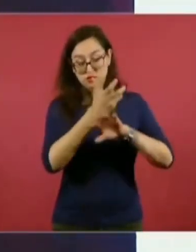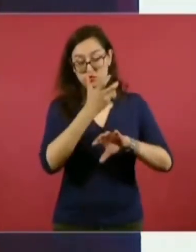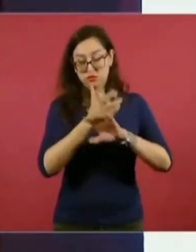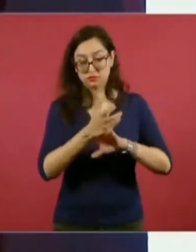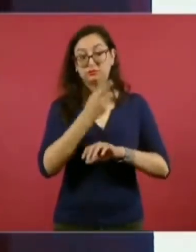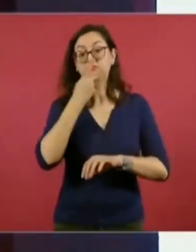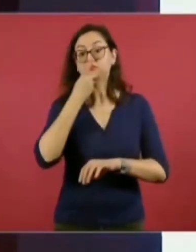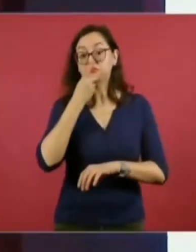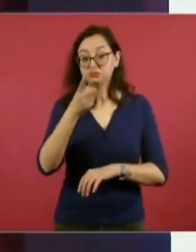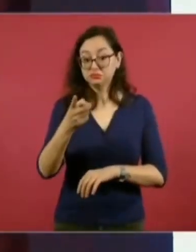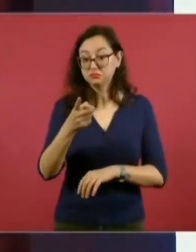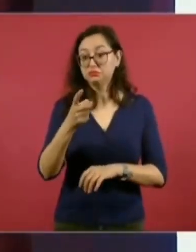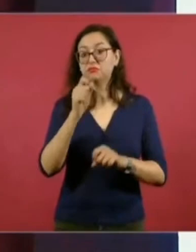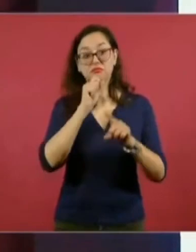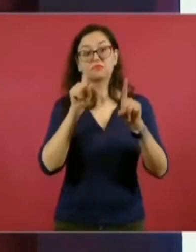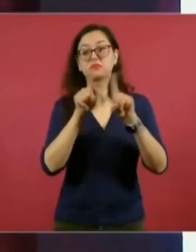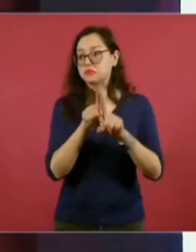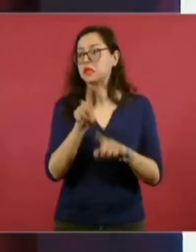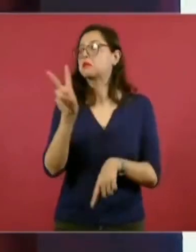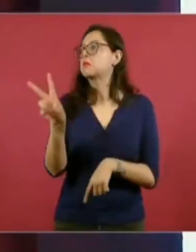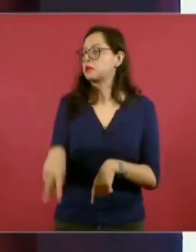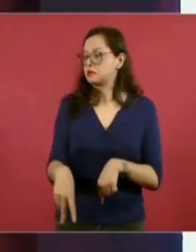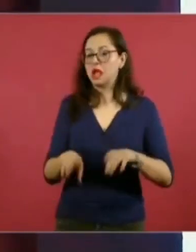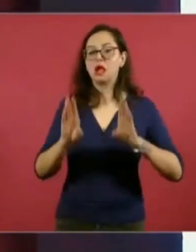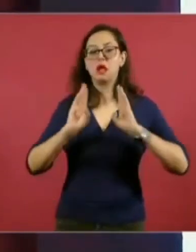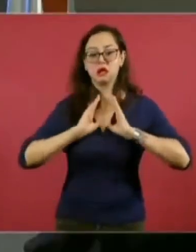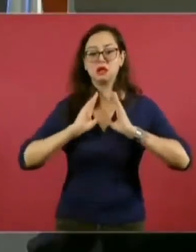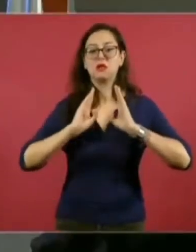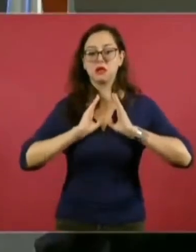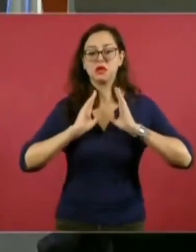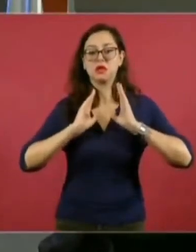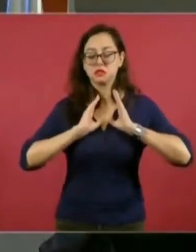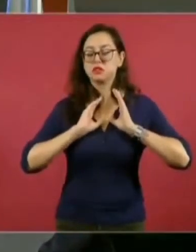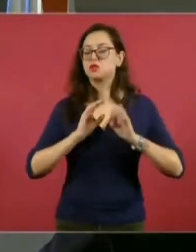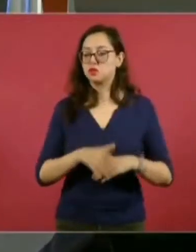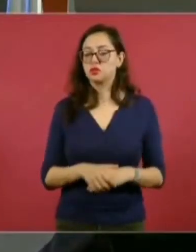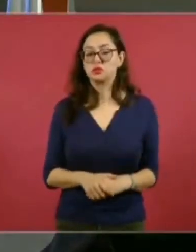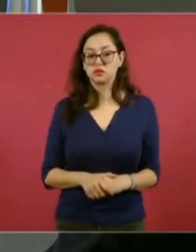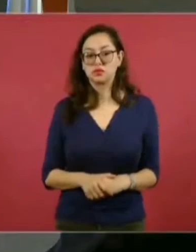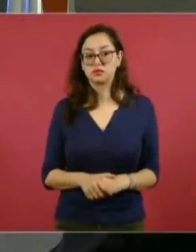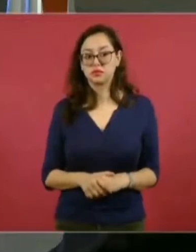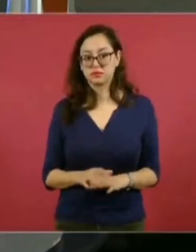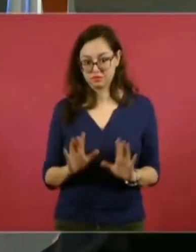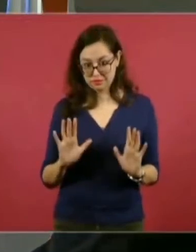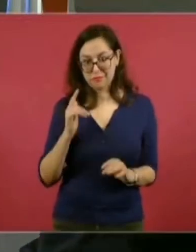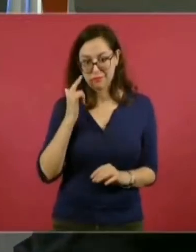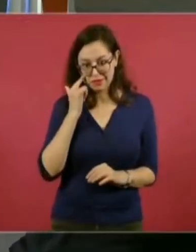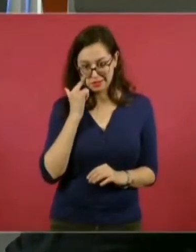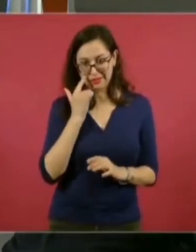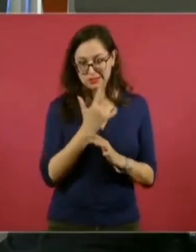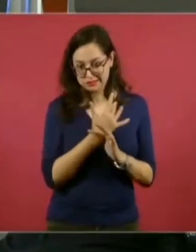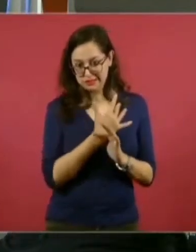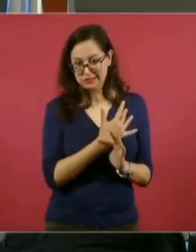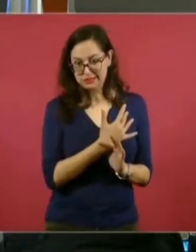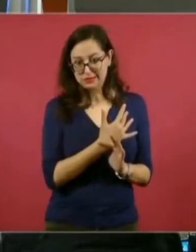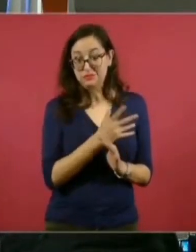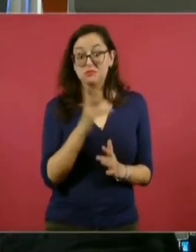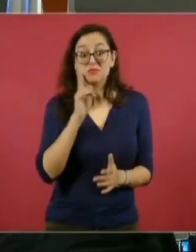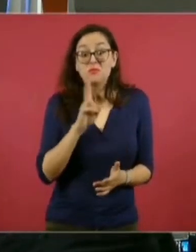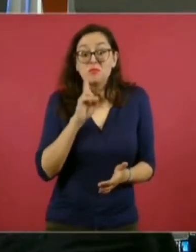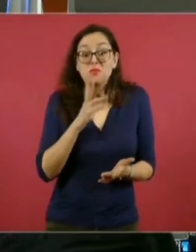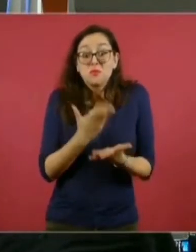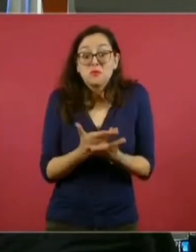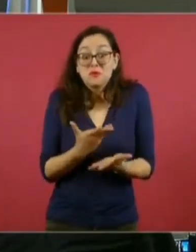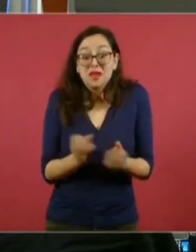estadounidense del Departamento de Justicia. Miren lo que sostuvieron sin prueba